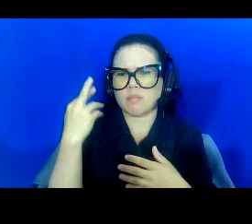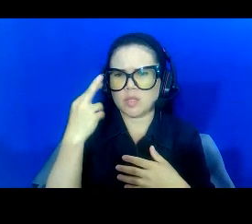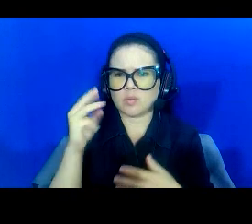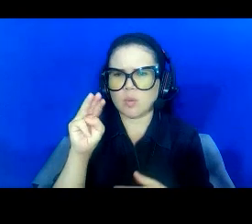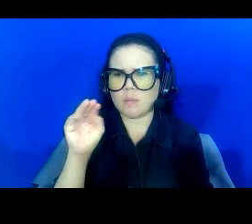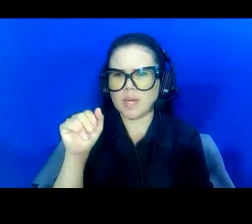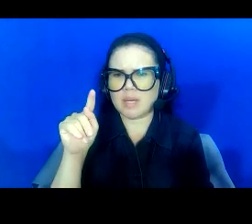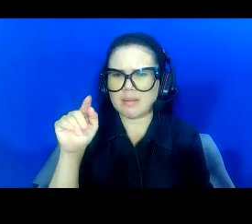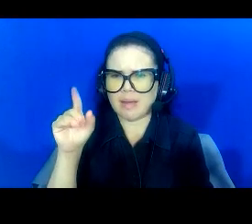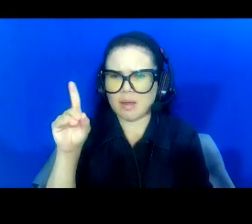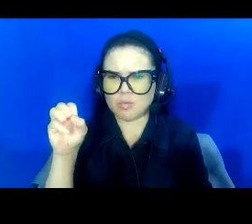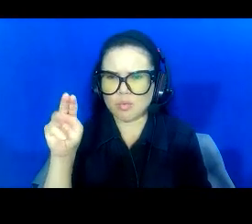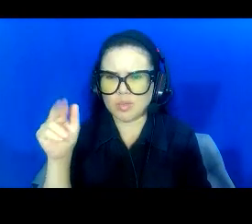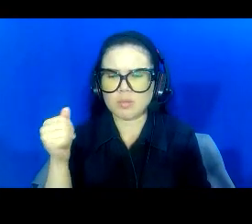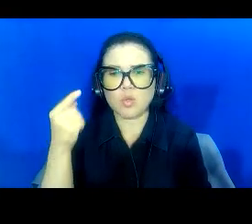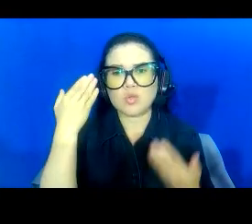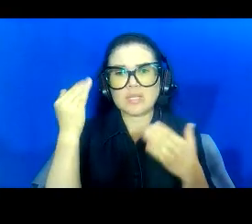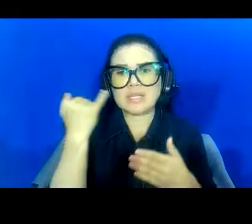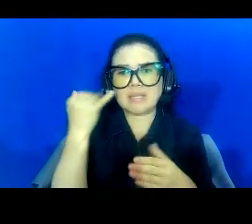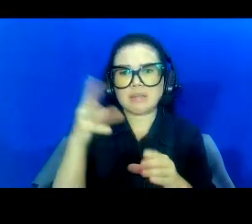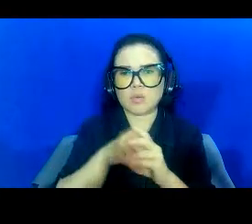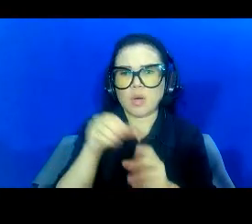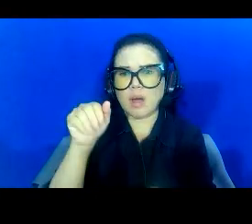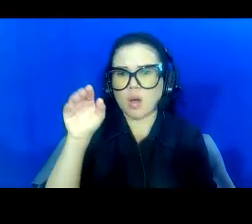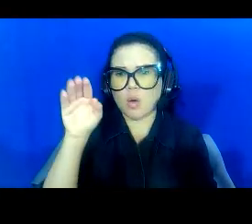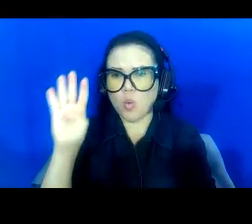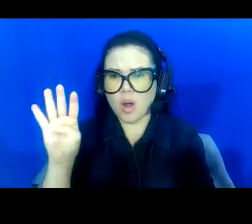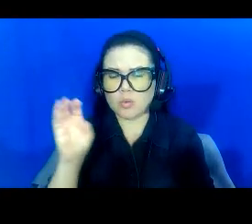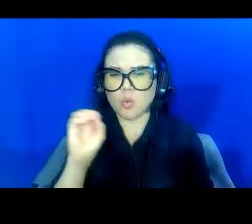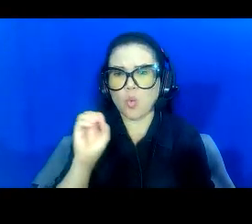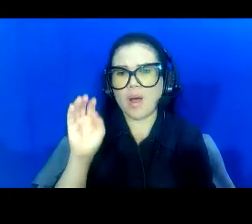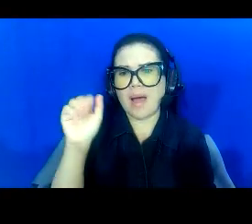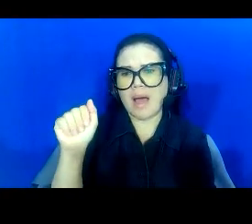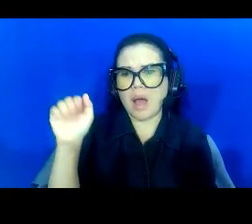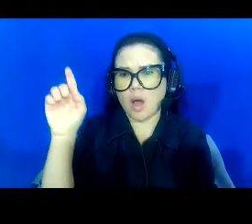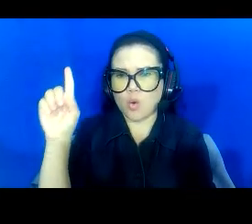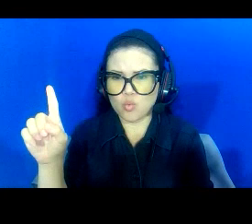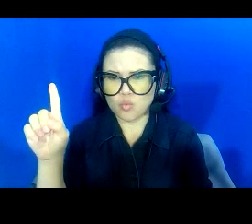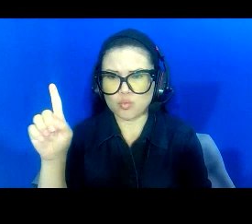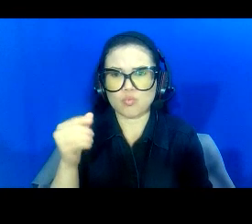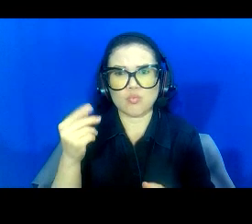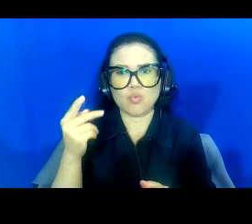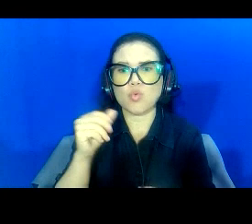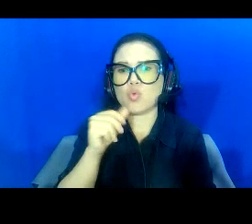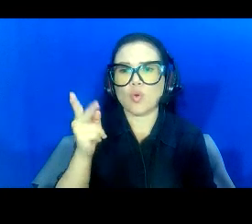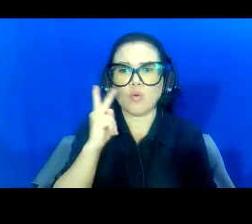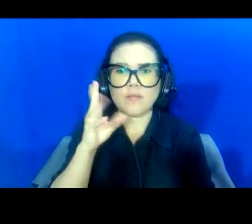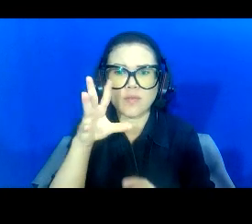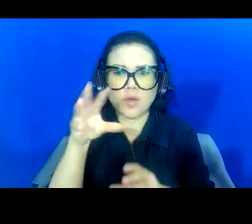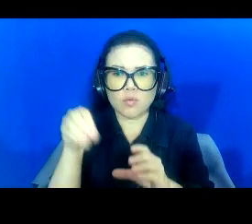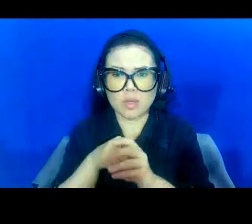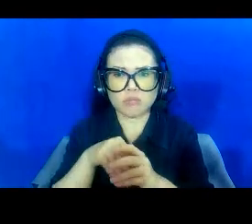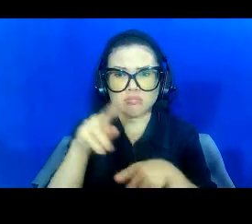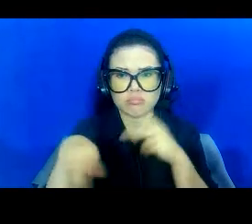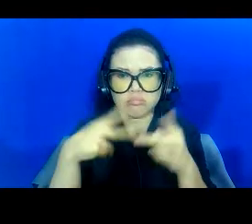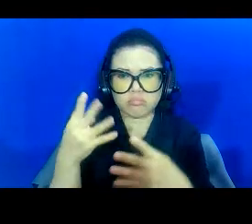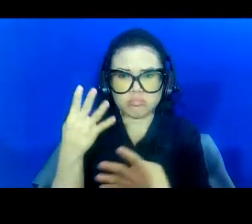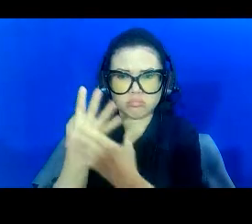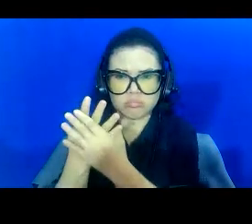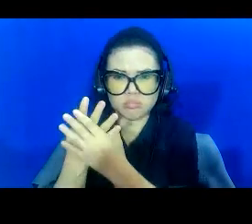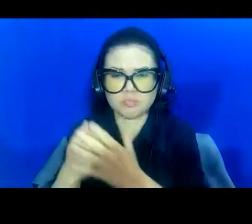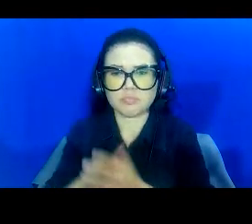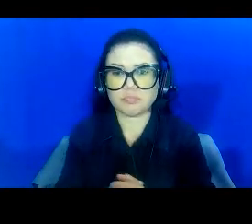cubre o si es en el A1 y tampoco lo estoy viendo dentro de la población confinada. Sí, Voy a pedir entonces a Alan y a Carlos que nos amplíen eso. Ok. Pero